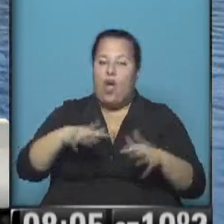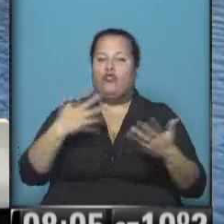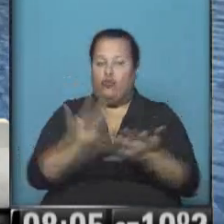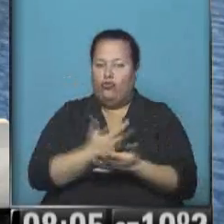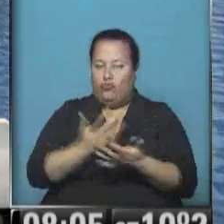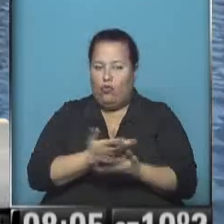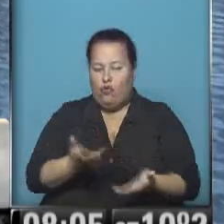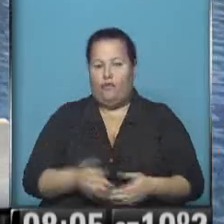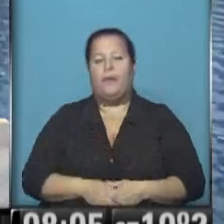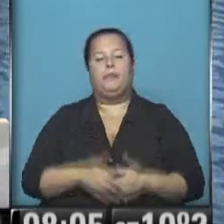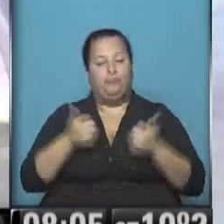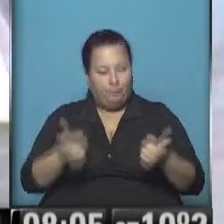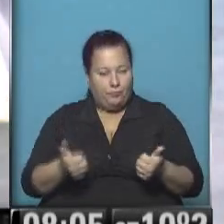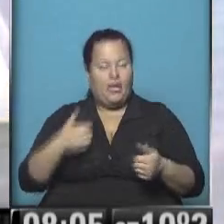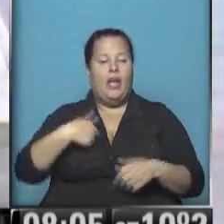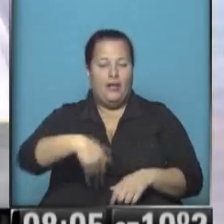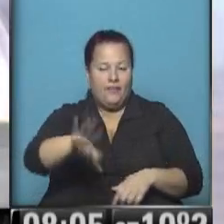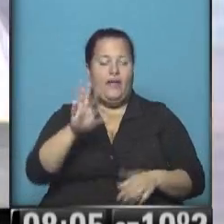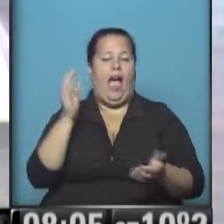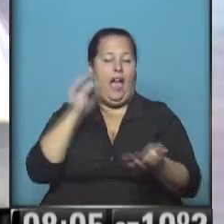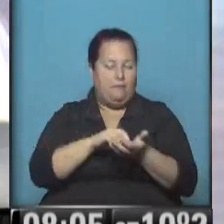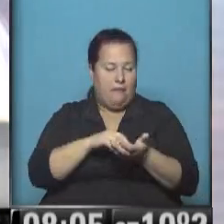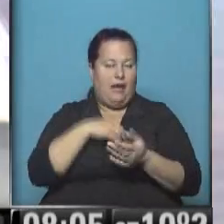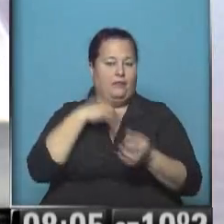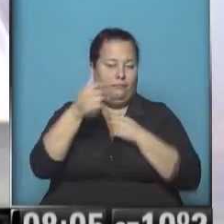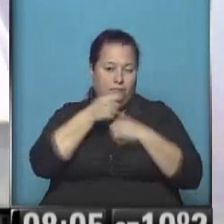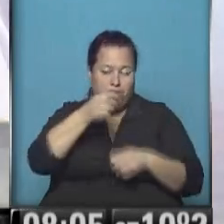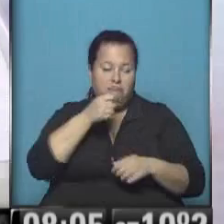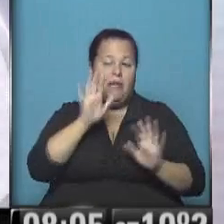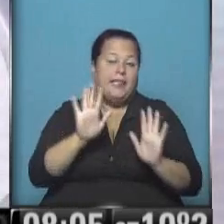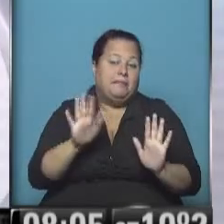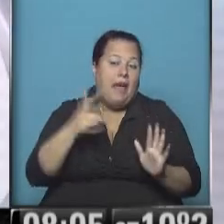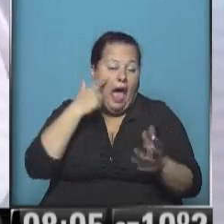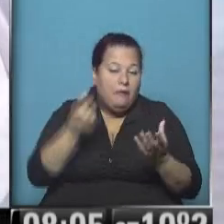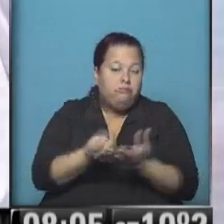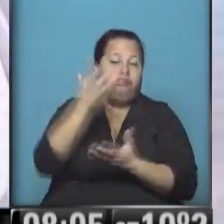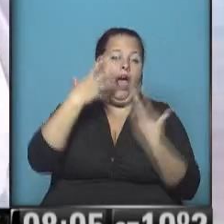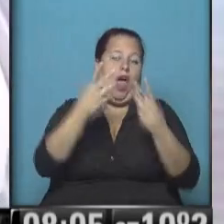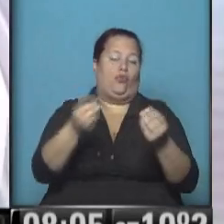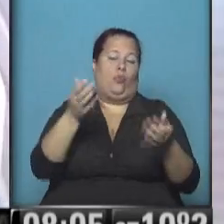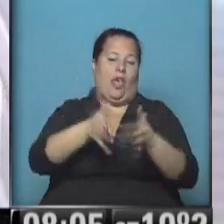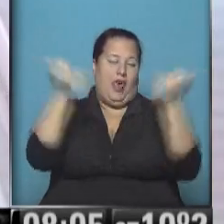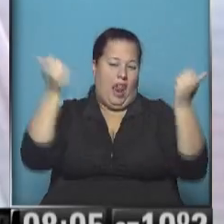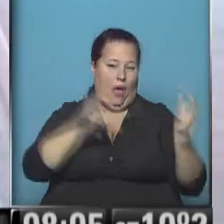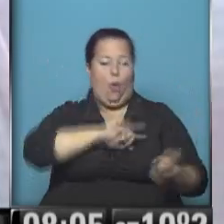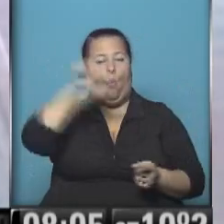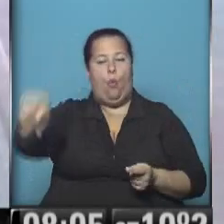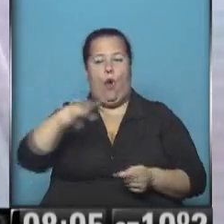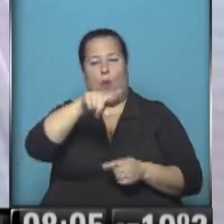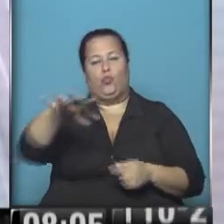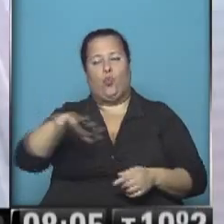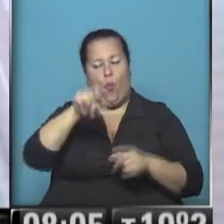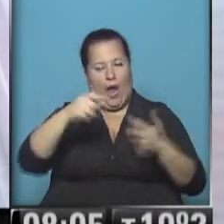sufrir bien varias vamos a seguir en contacto y esperando que rápidamente pueda volver a su